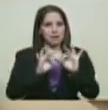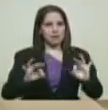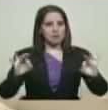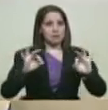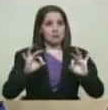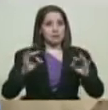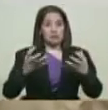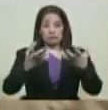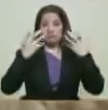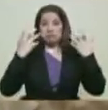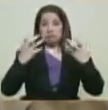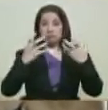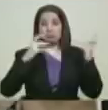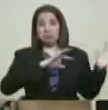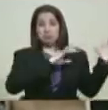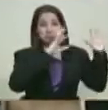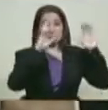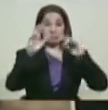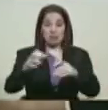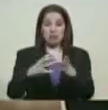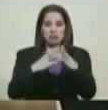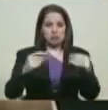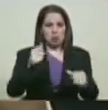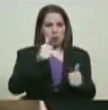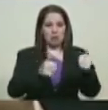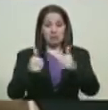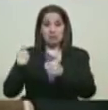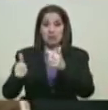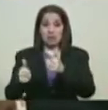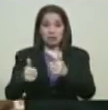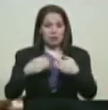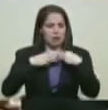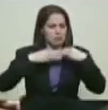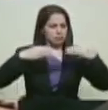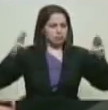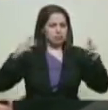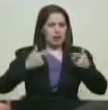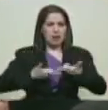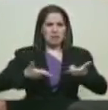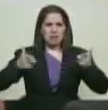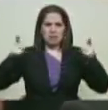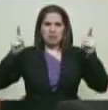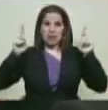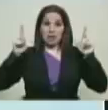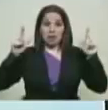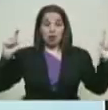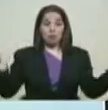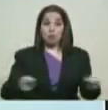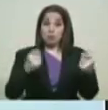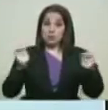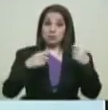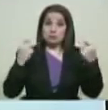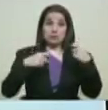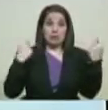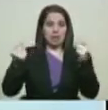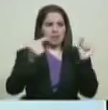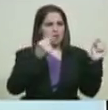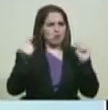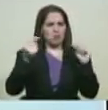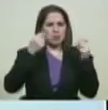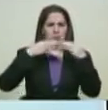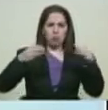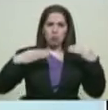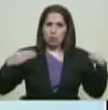movilizaciones de masas de todos los candidatos, con amplias libertades, con publicidad, con debate público.